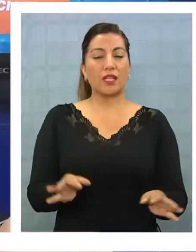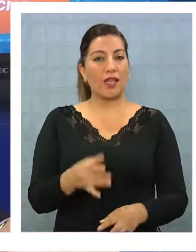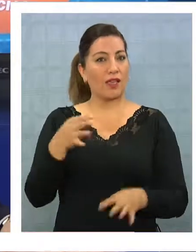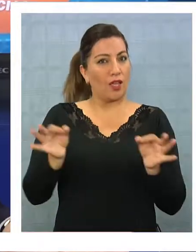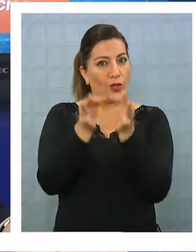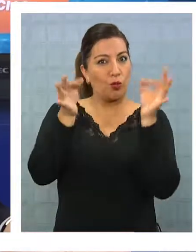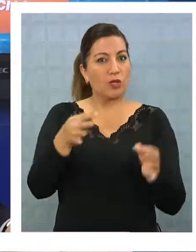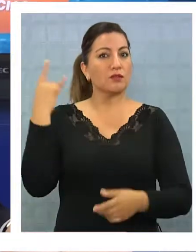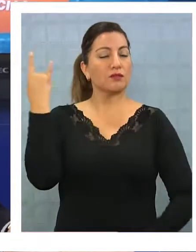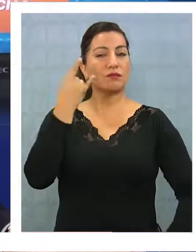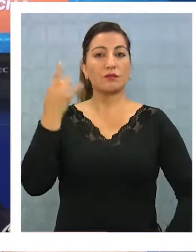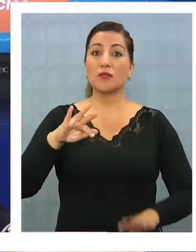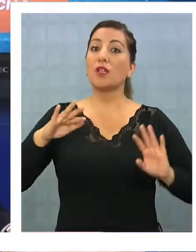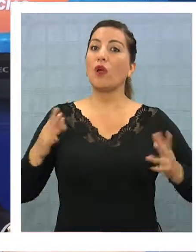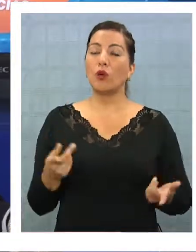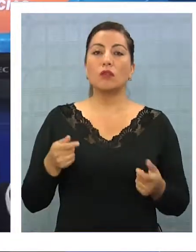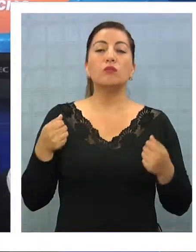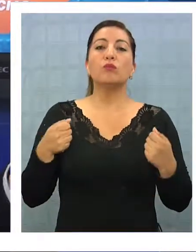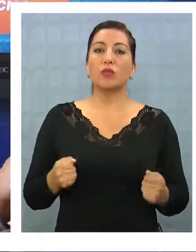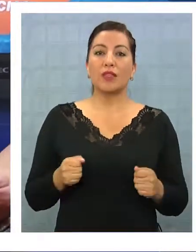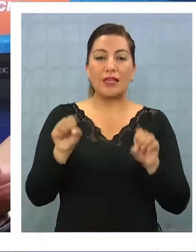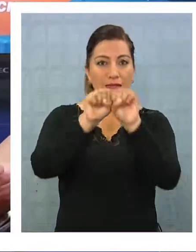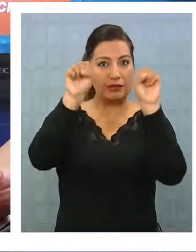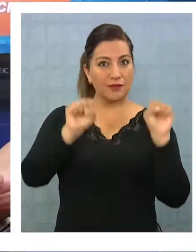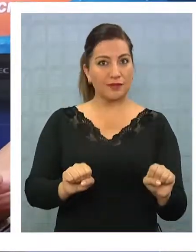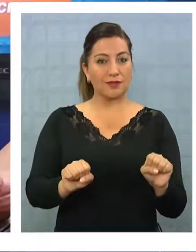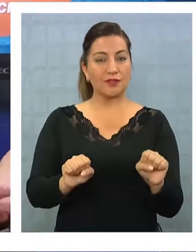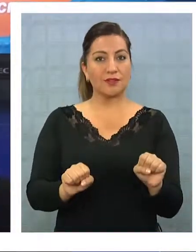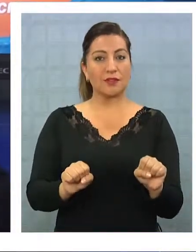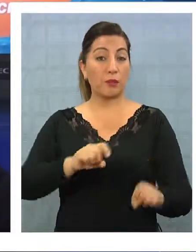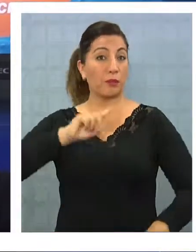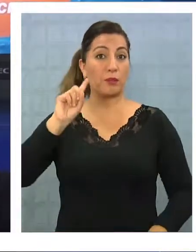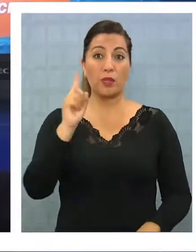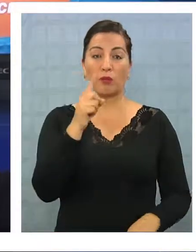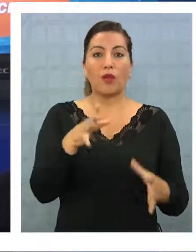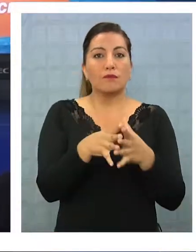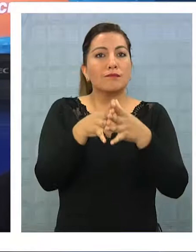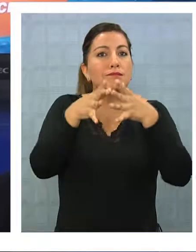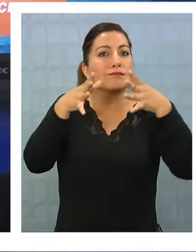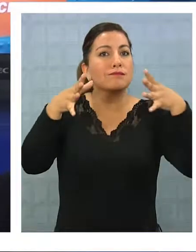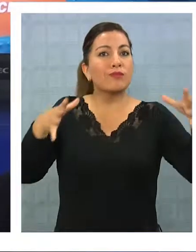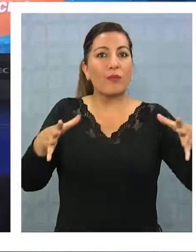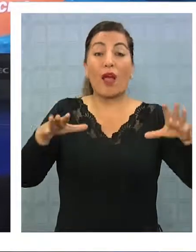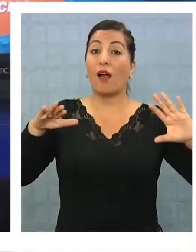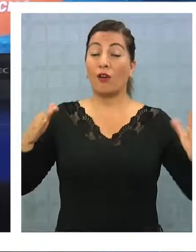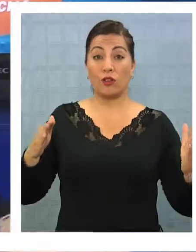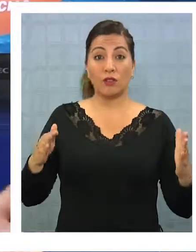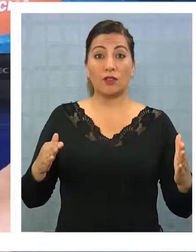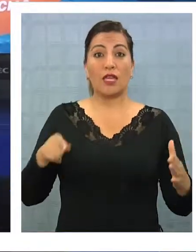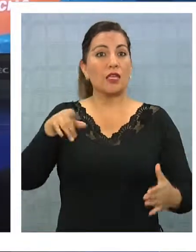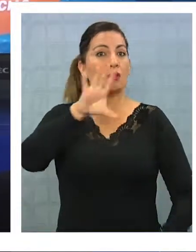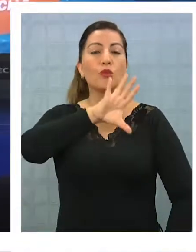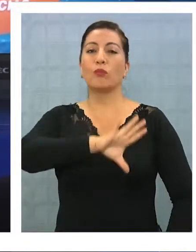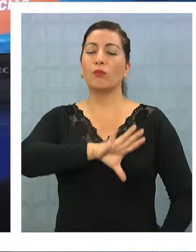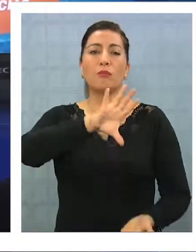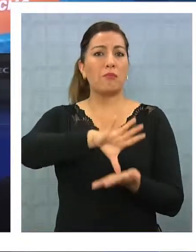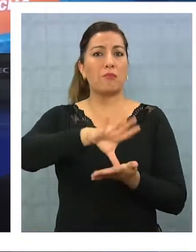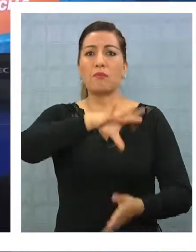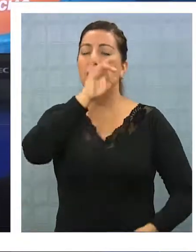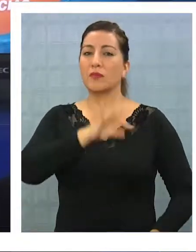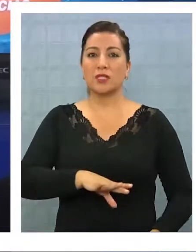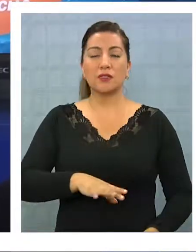que ha finalmente llevado al sistema, primero, a ampliarse de la manera como se ha ampliado. Este es un país que tiene hoy